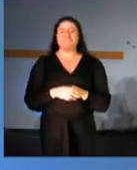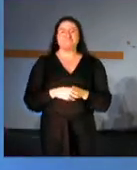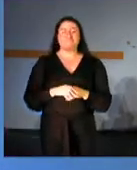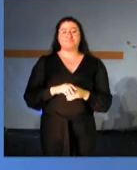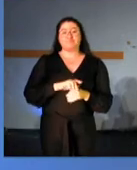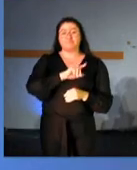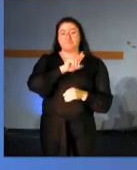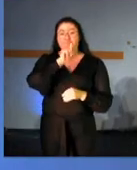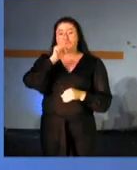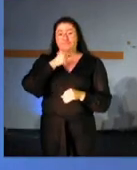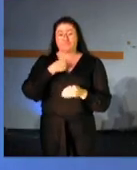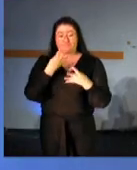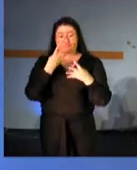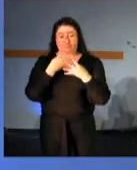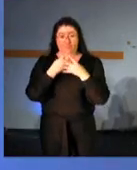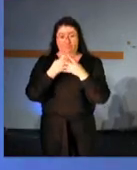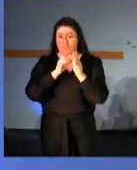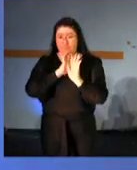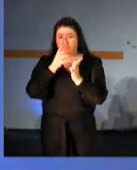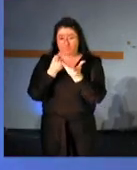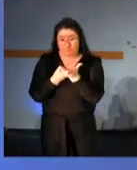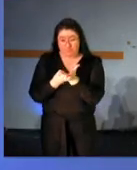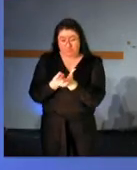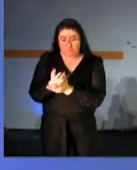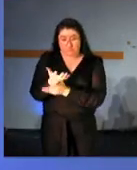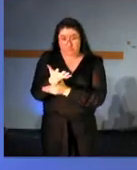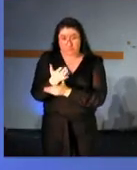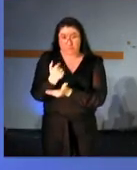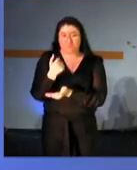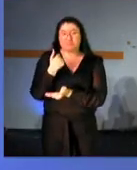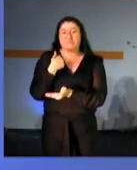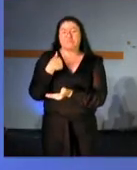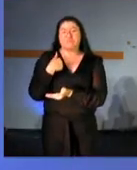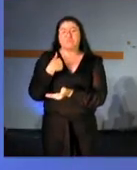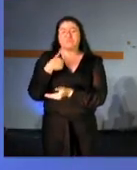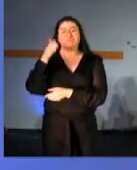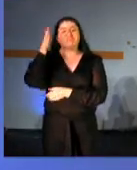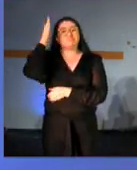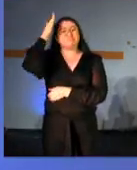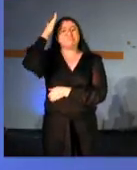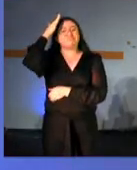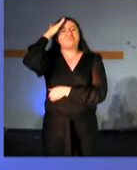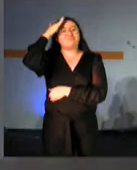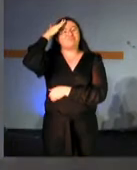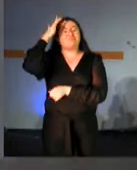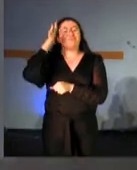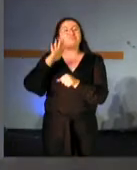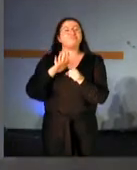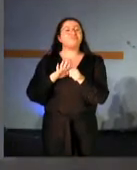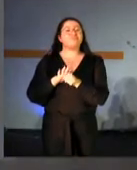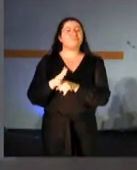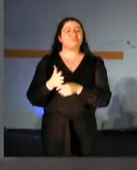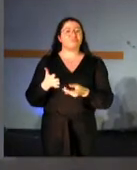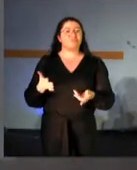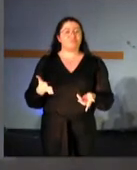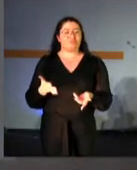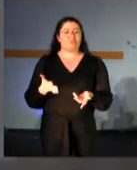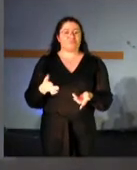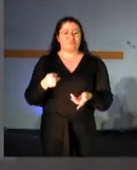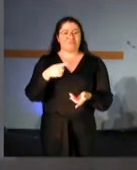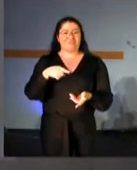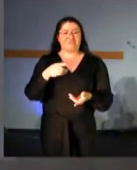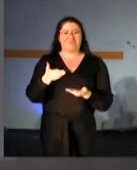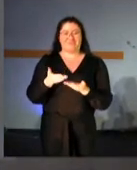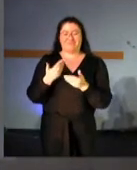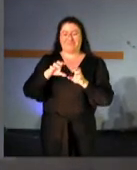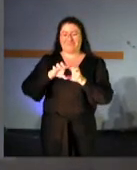de la cárcel, estuve al frente de una de las tendencias en que se había dividido